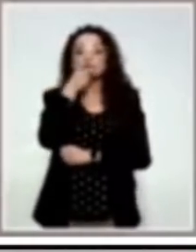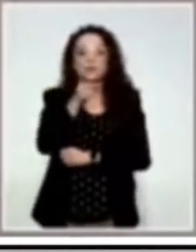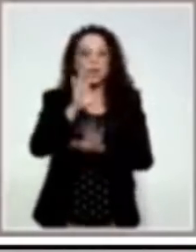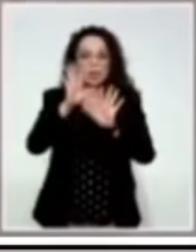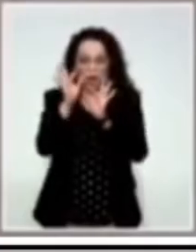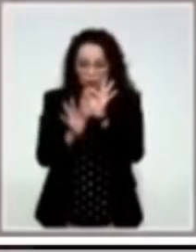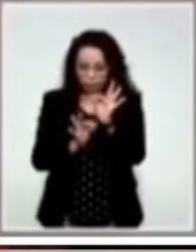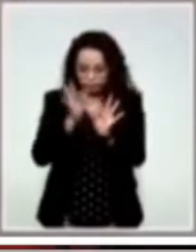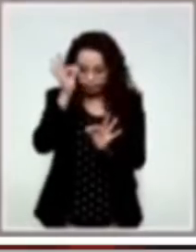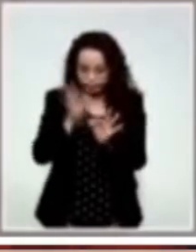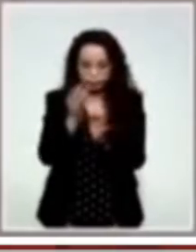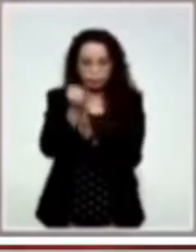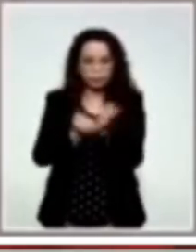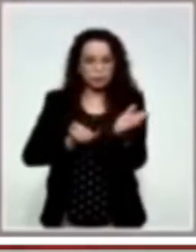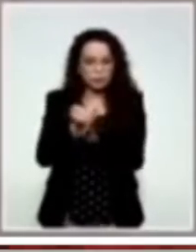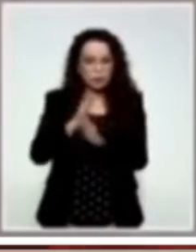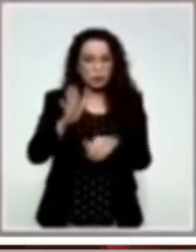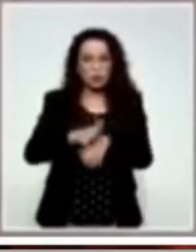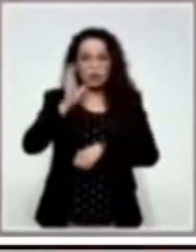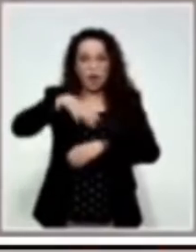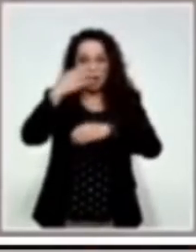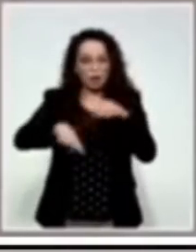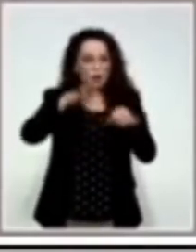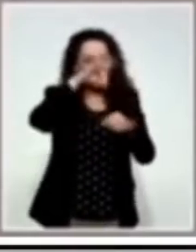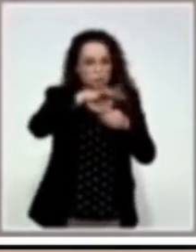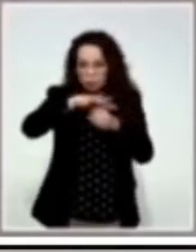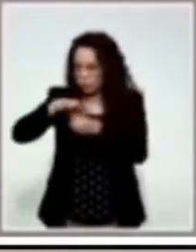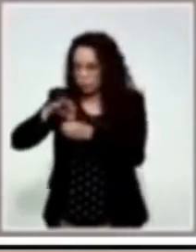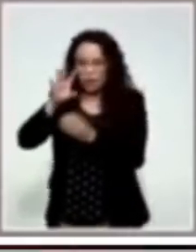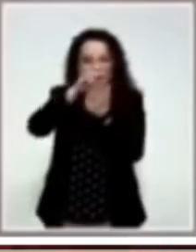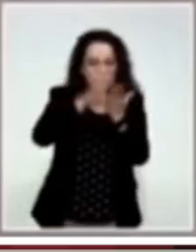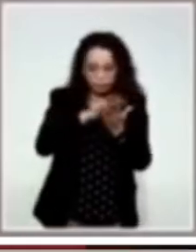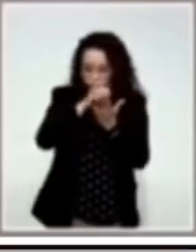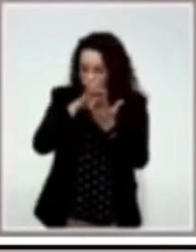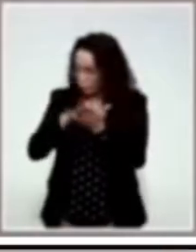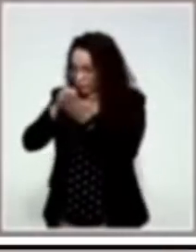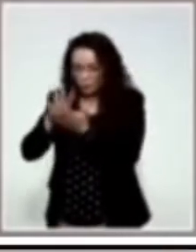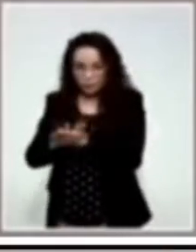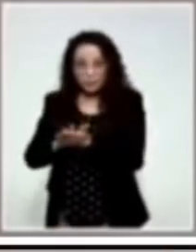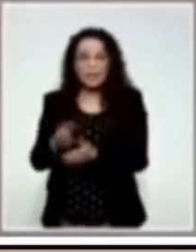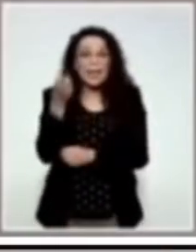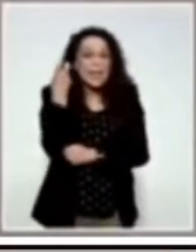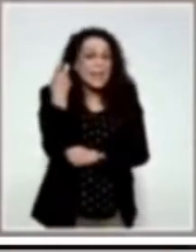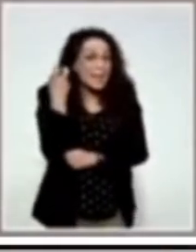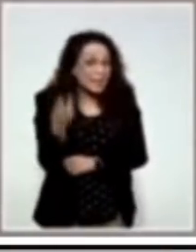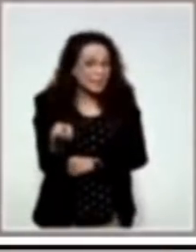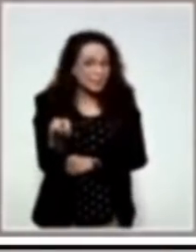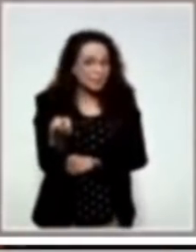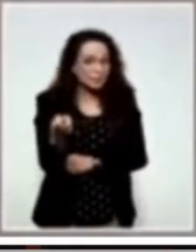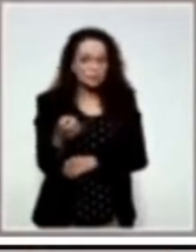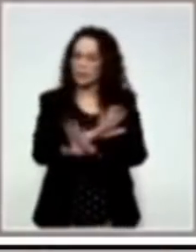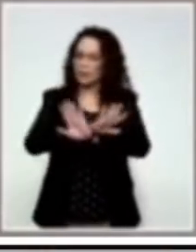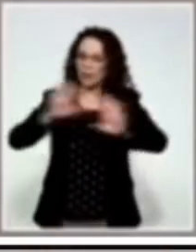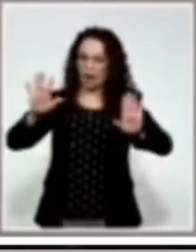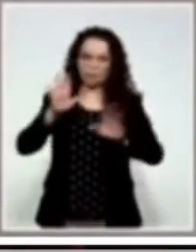definitivamente resuelto o definitivamente concluido o definitivamente votado, en ese momento ya no se puede